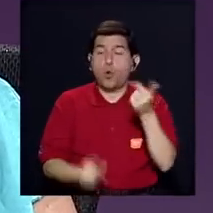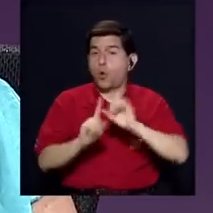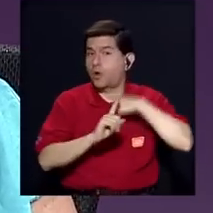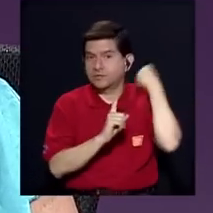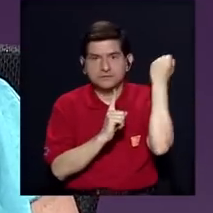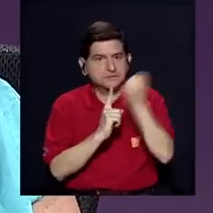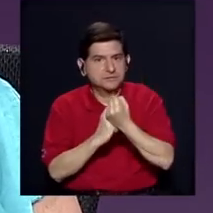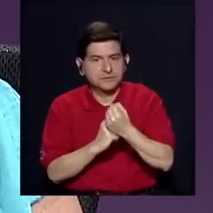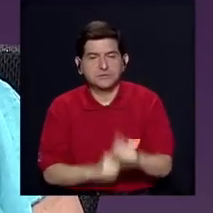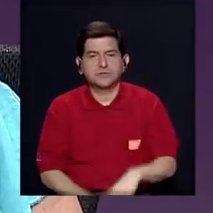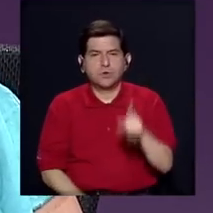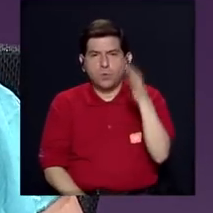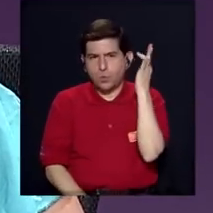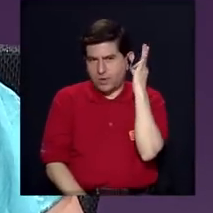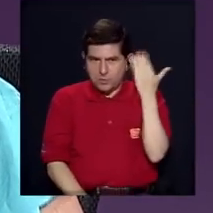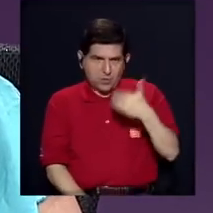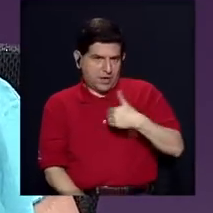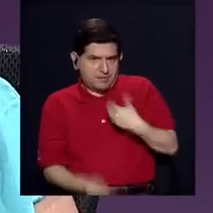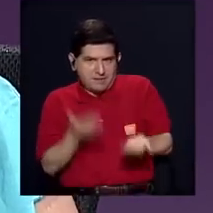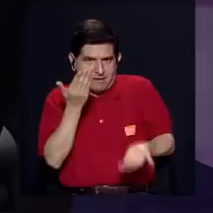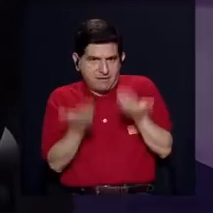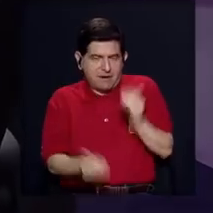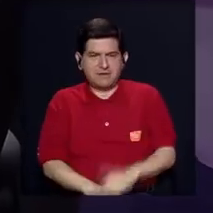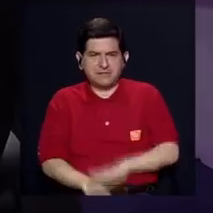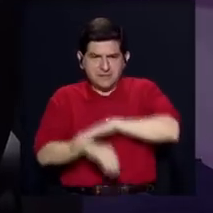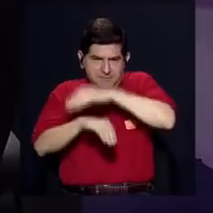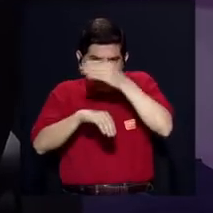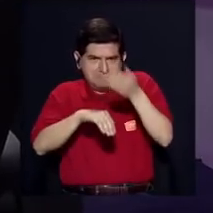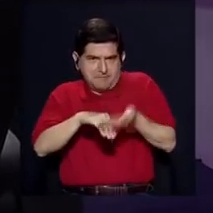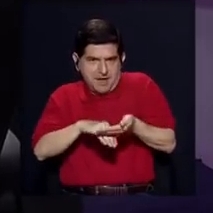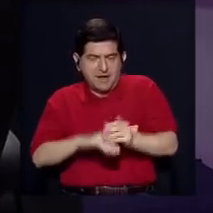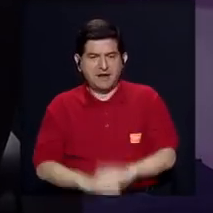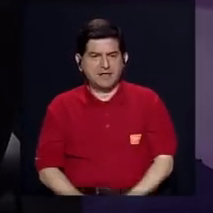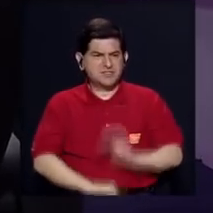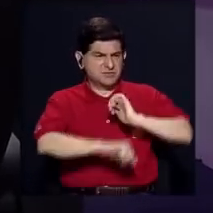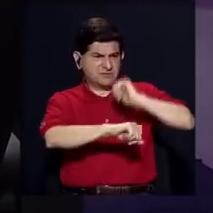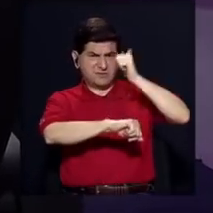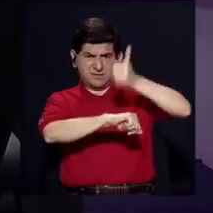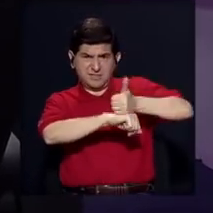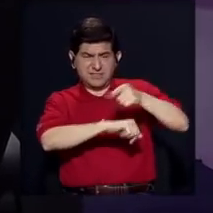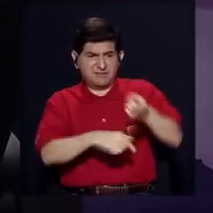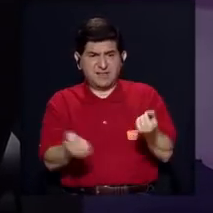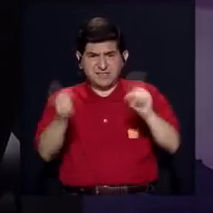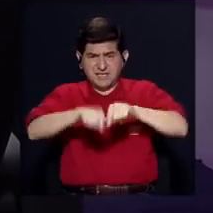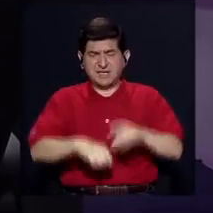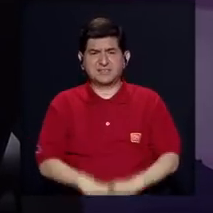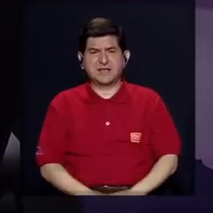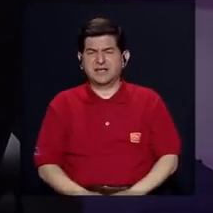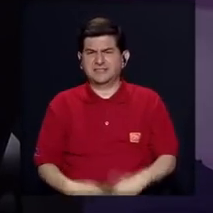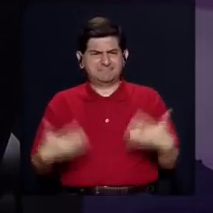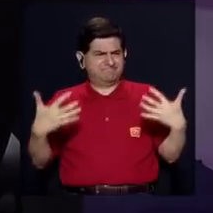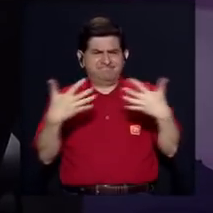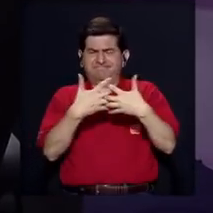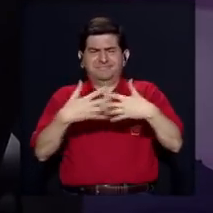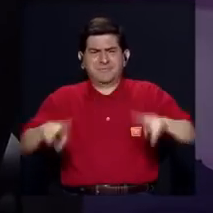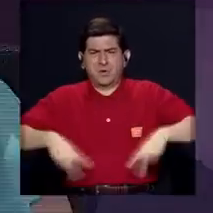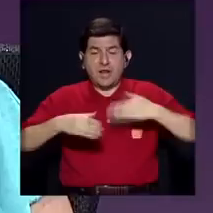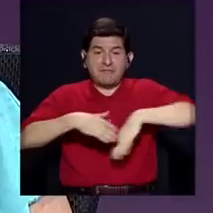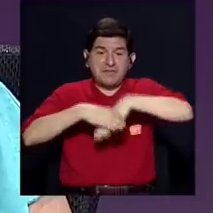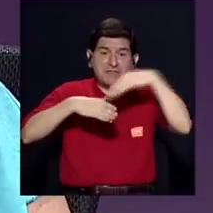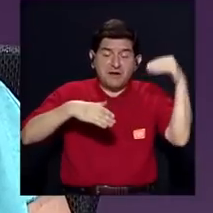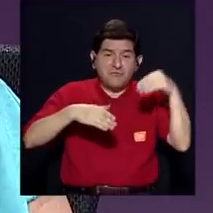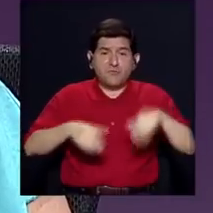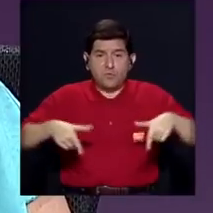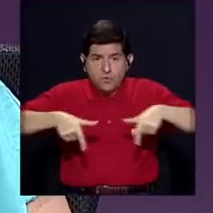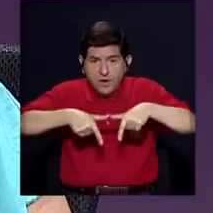circunstancias donde una mujer tiene pues un embarazo que se determina que va a ser incompatible con la vida extrauterina y sin embargo se